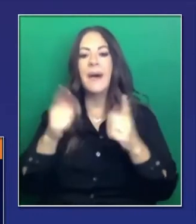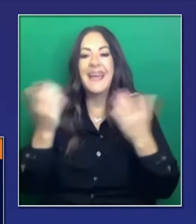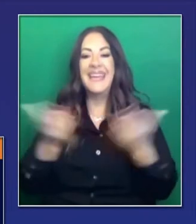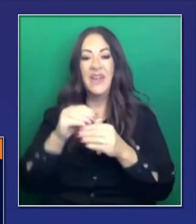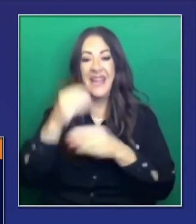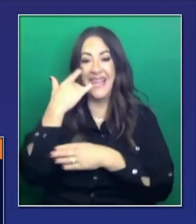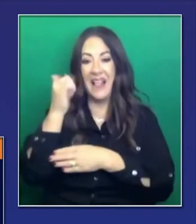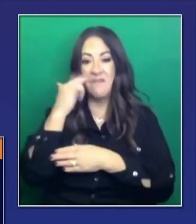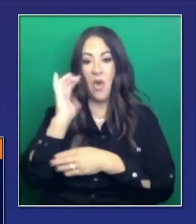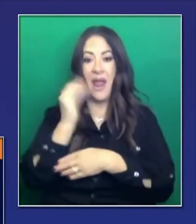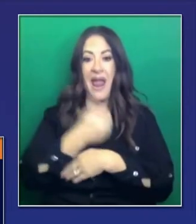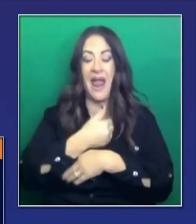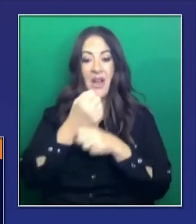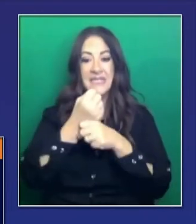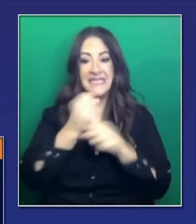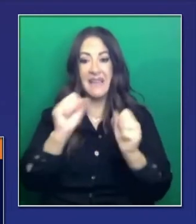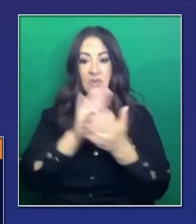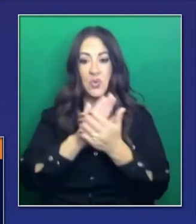para apoyar,